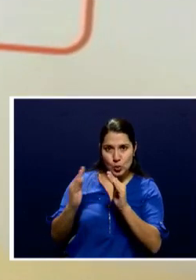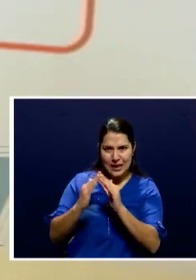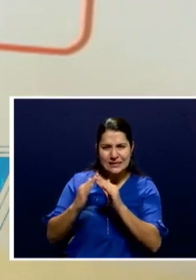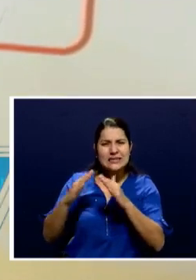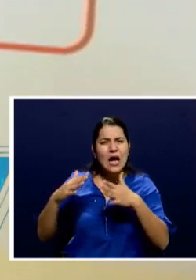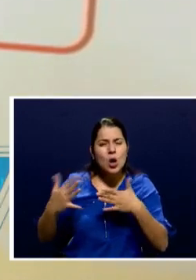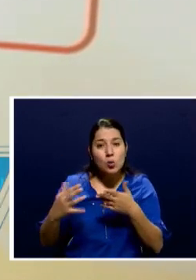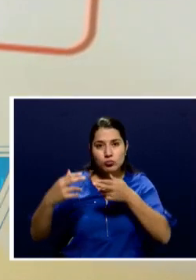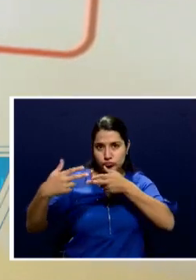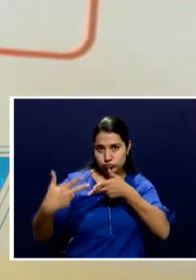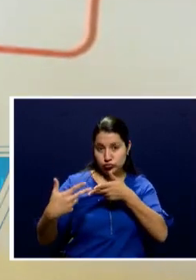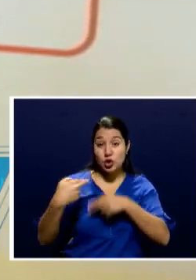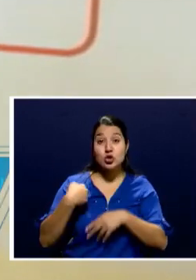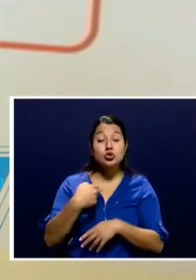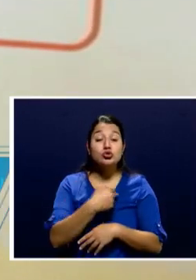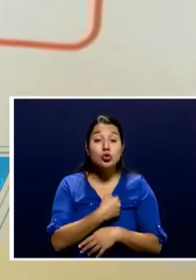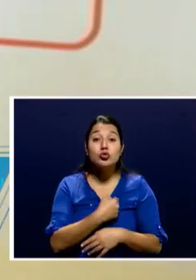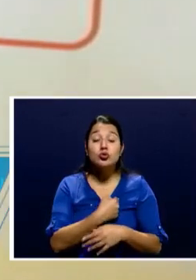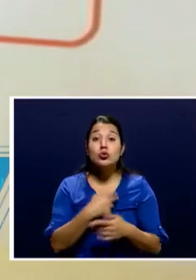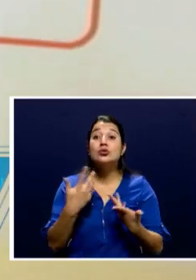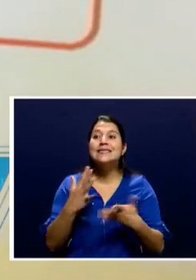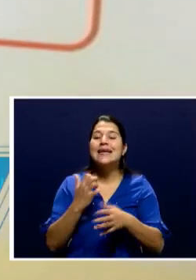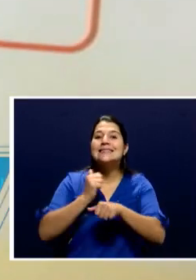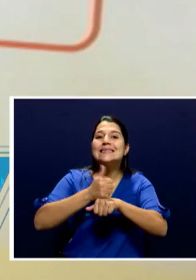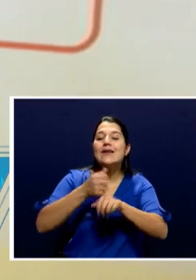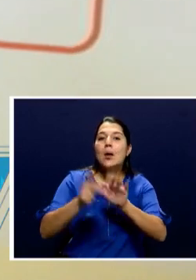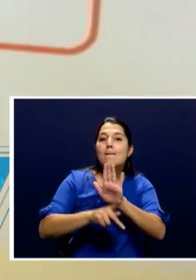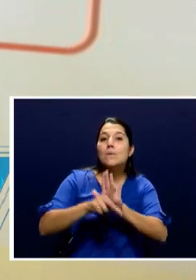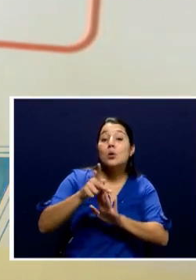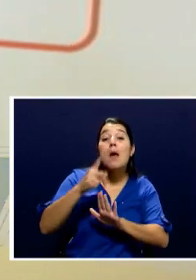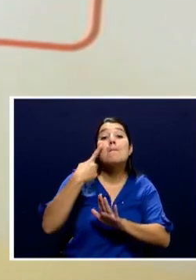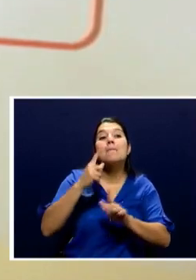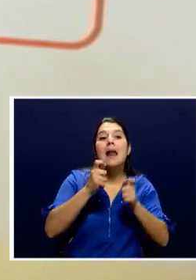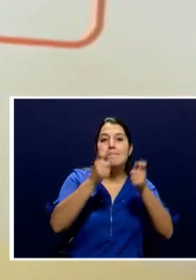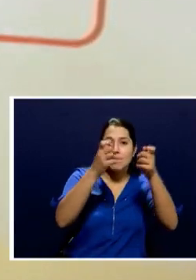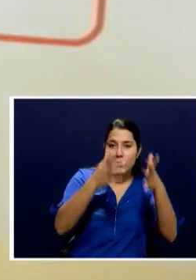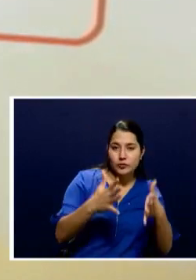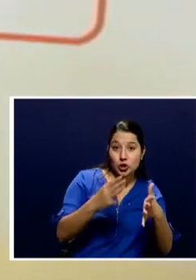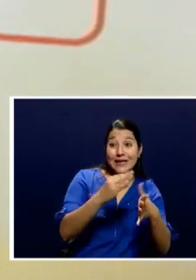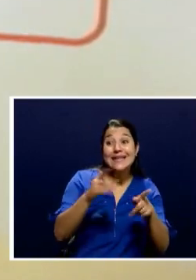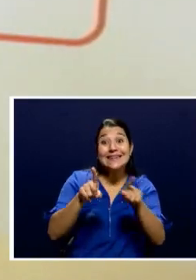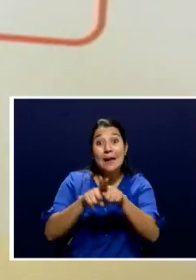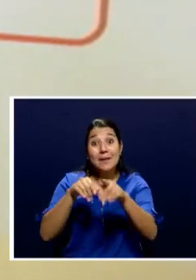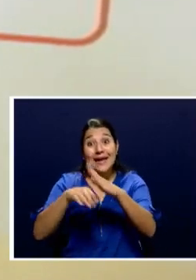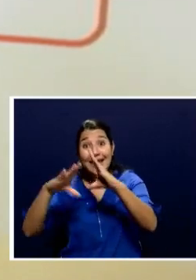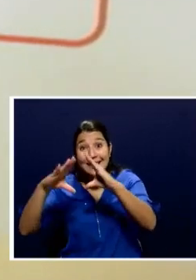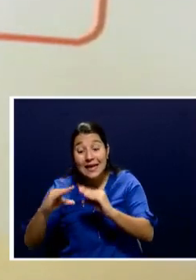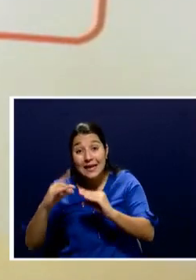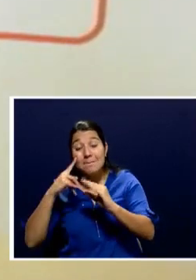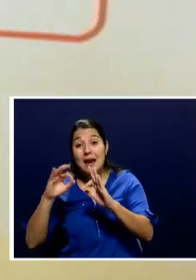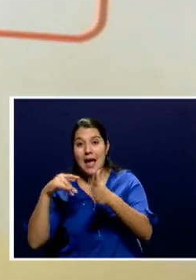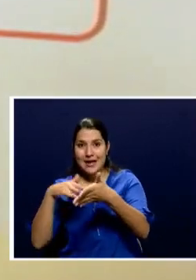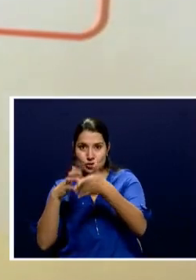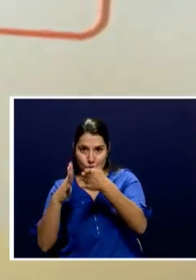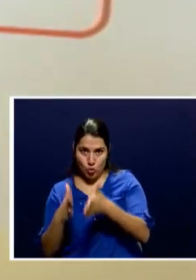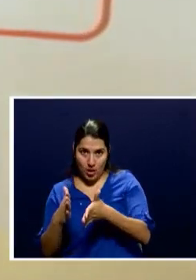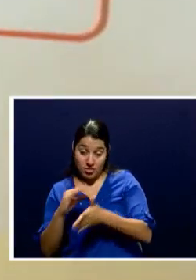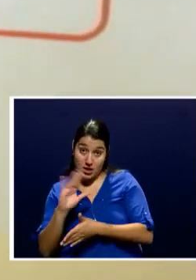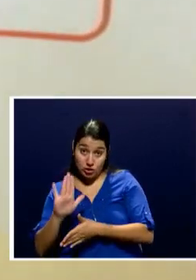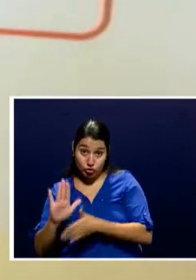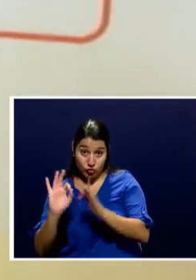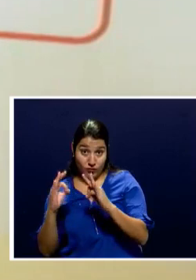nacional, hemos puesto a disposición programas dirigidos a docentes y también por la tarde a sus familias y estudiantes. Sabemos